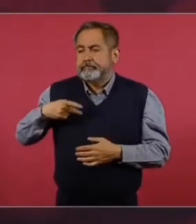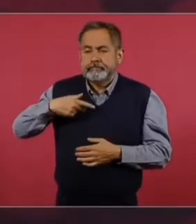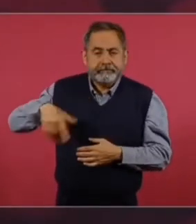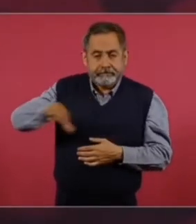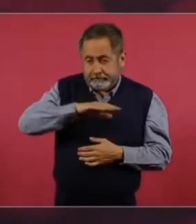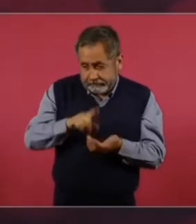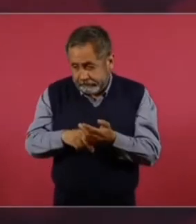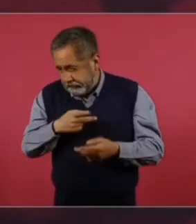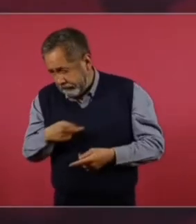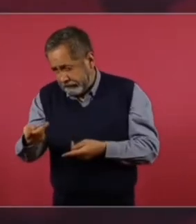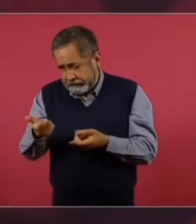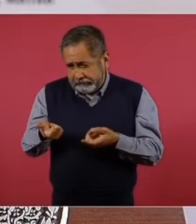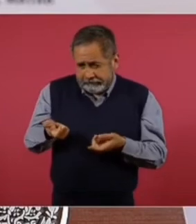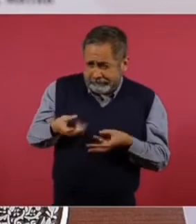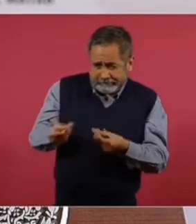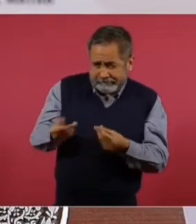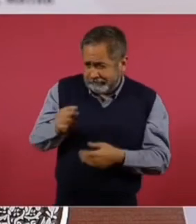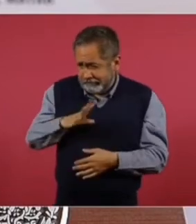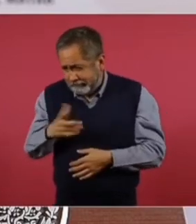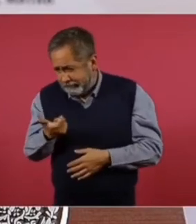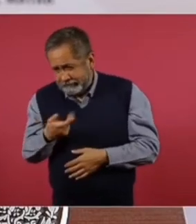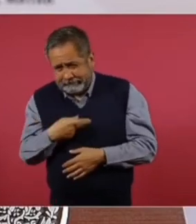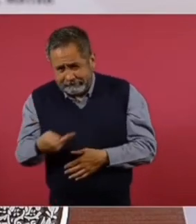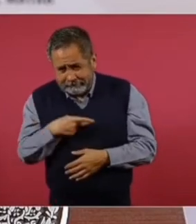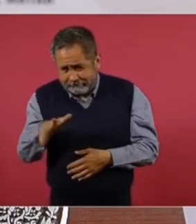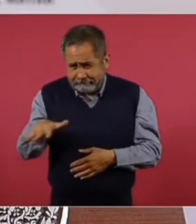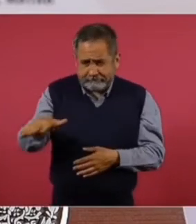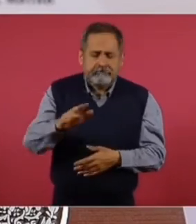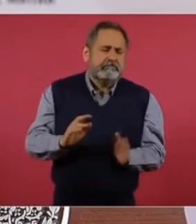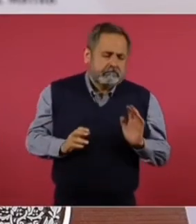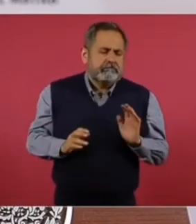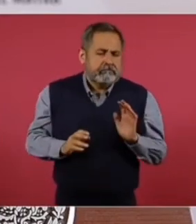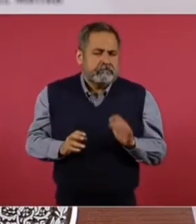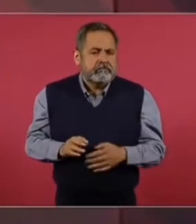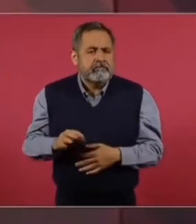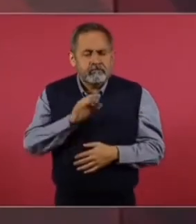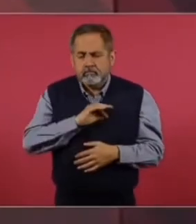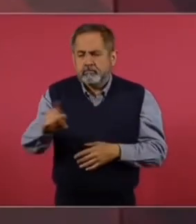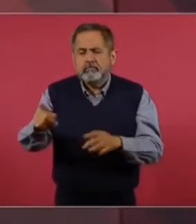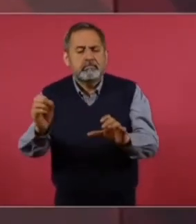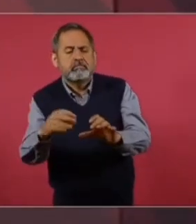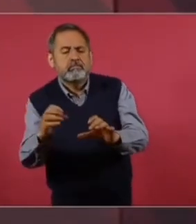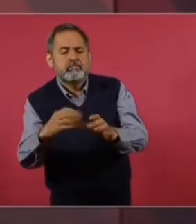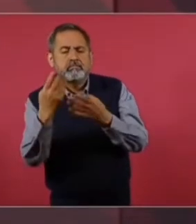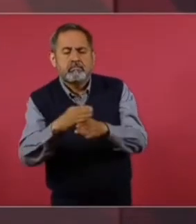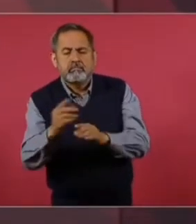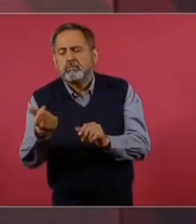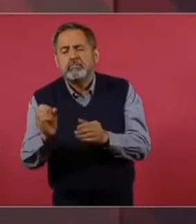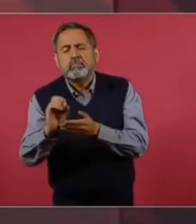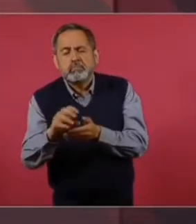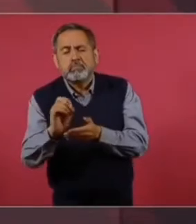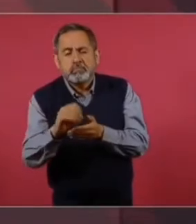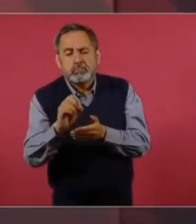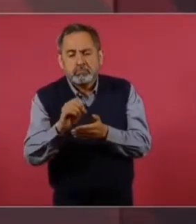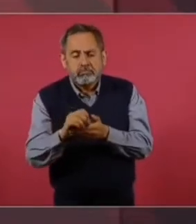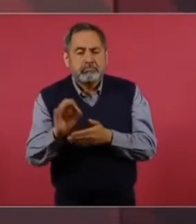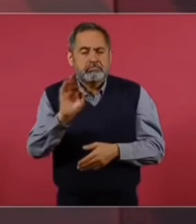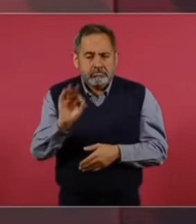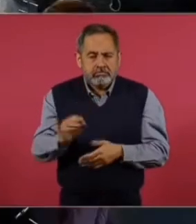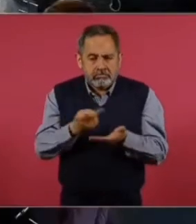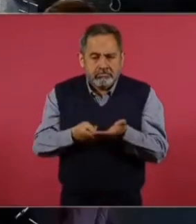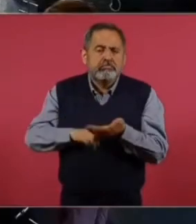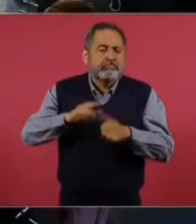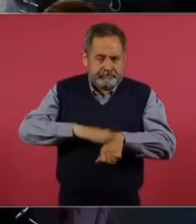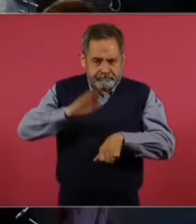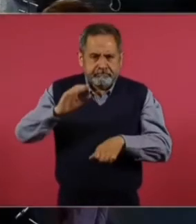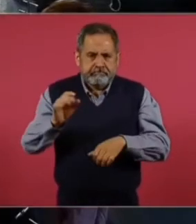escasos recursos económicos, que tiene sus ahorros, pueda colocarlos ahí y le dan un mayor